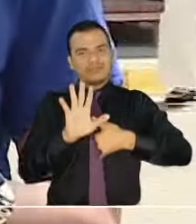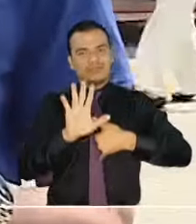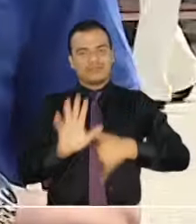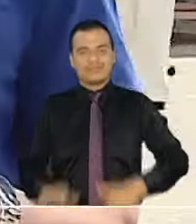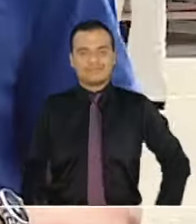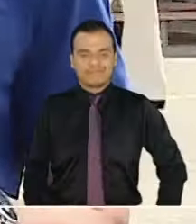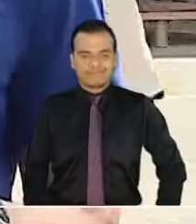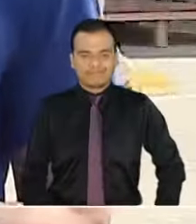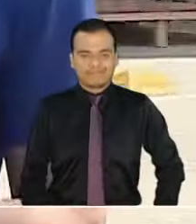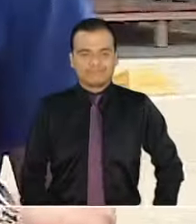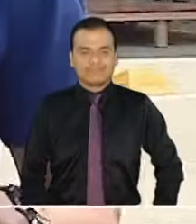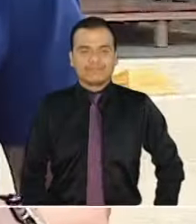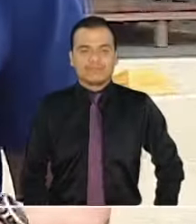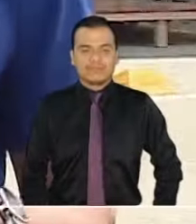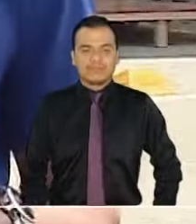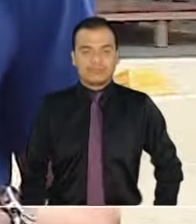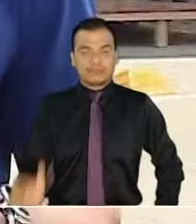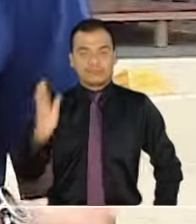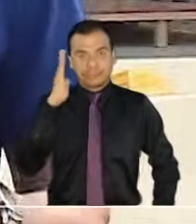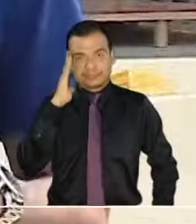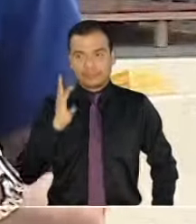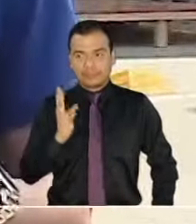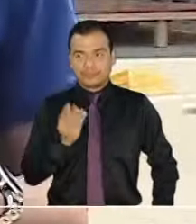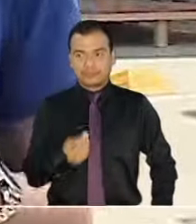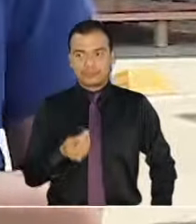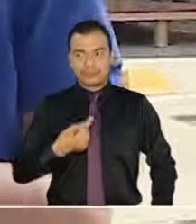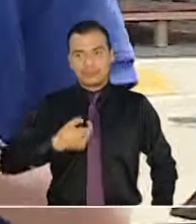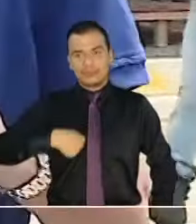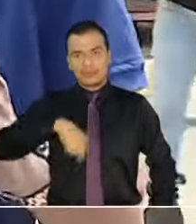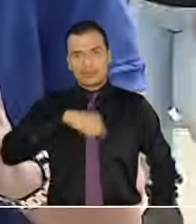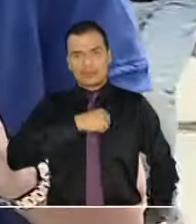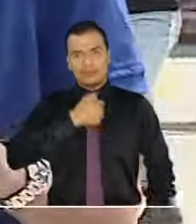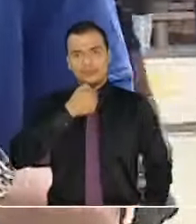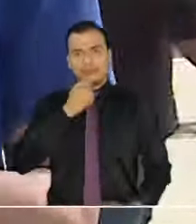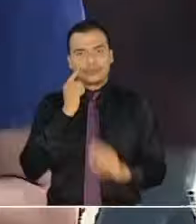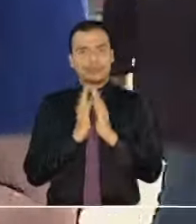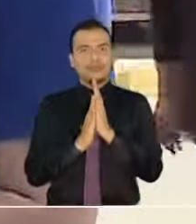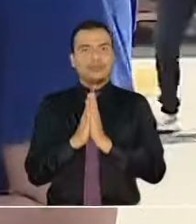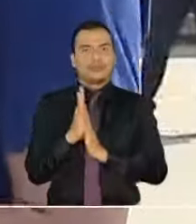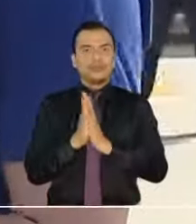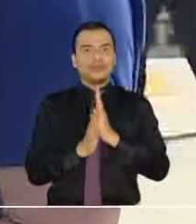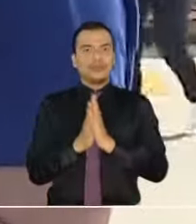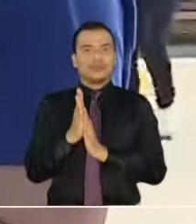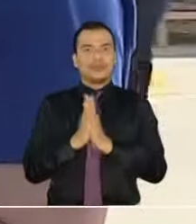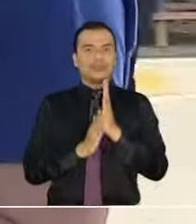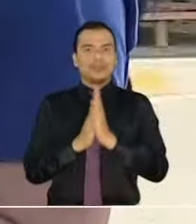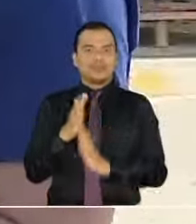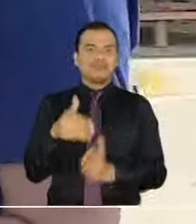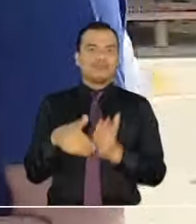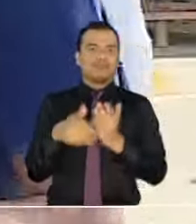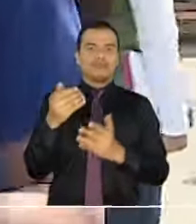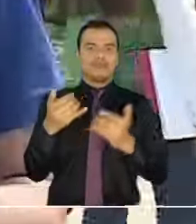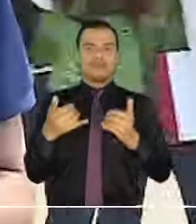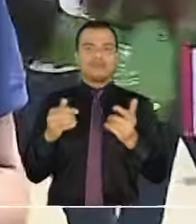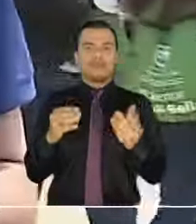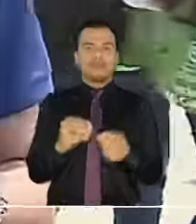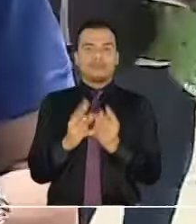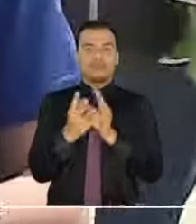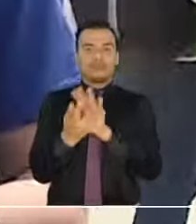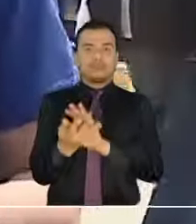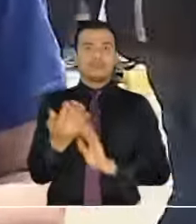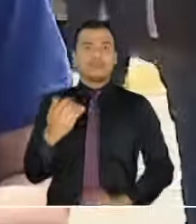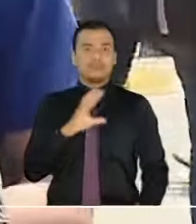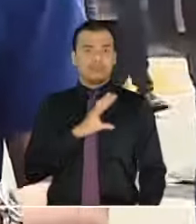Y el noticiero 90 minutos ya está listo para recibir la COP16. Imagino que como todos los caleños, Camila, ¿está preparada para la COP? Por supuesto,